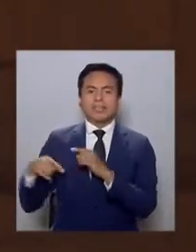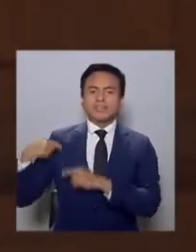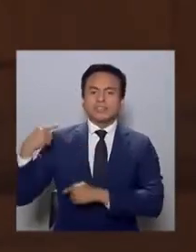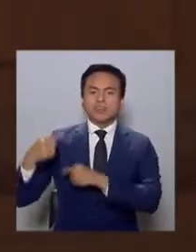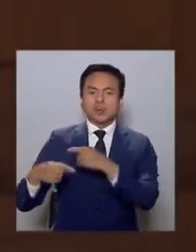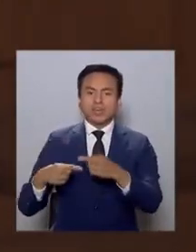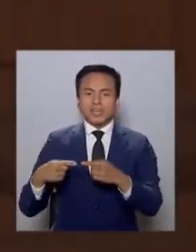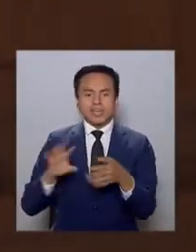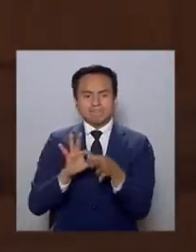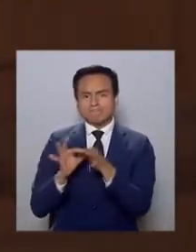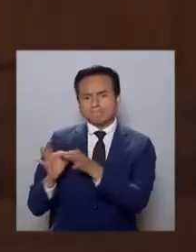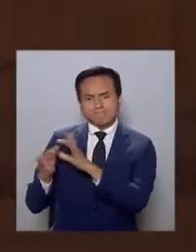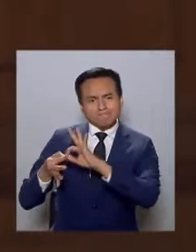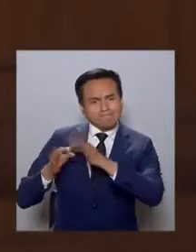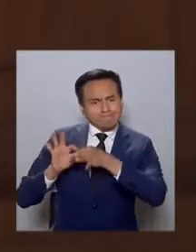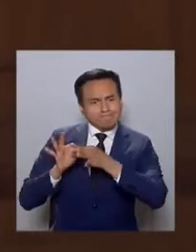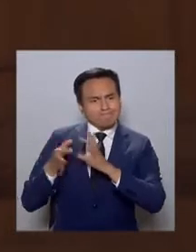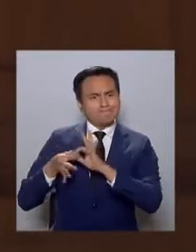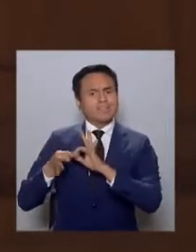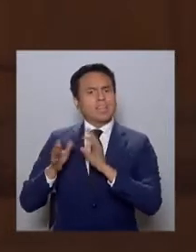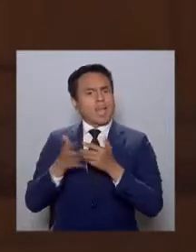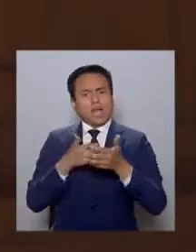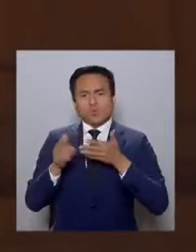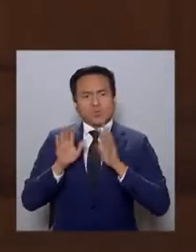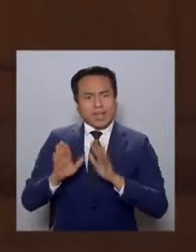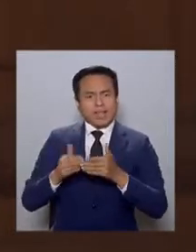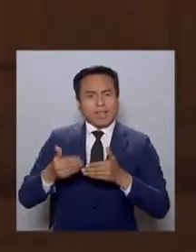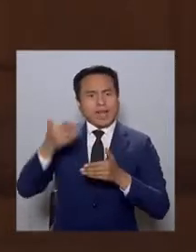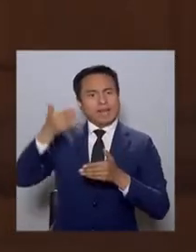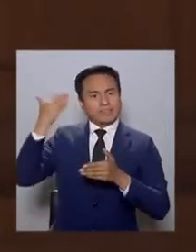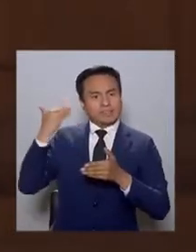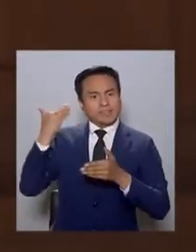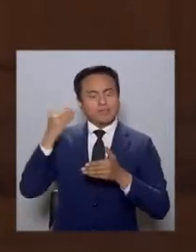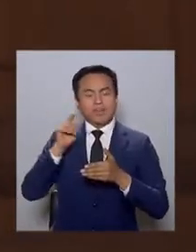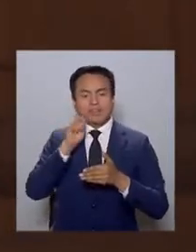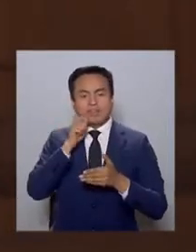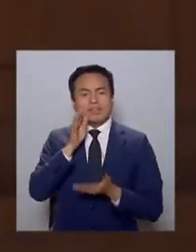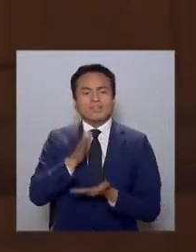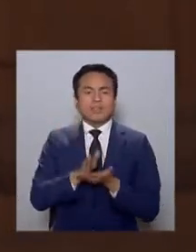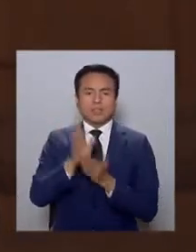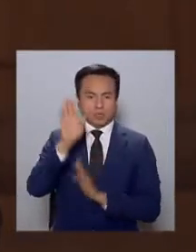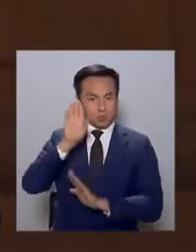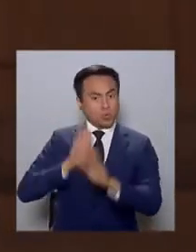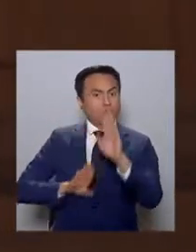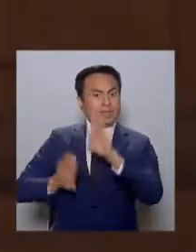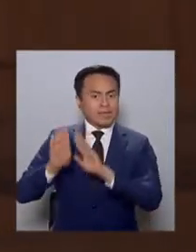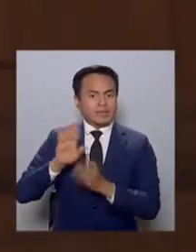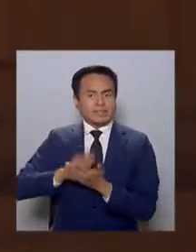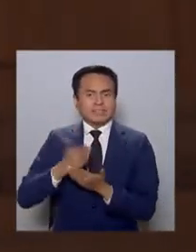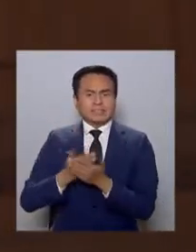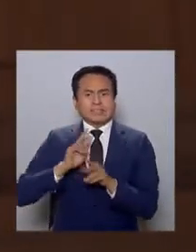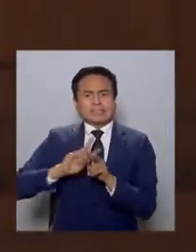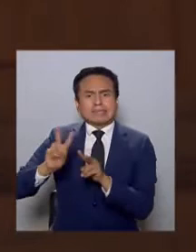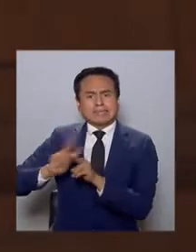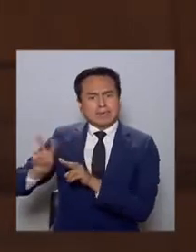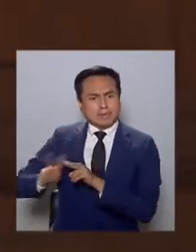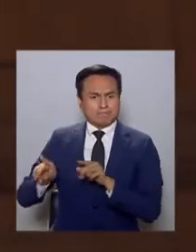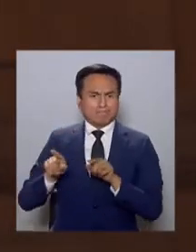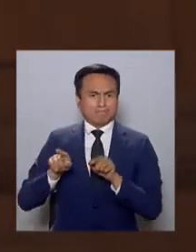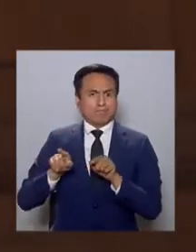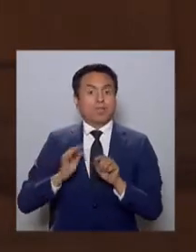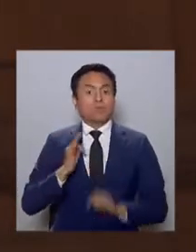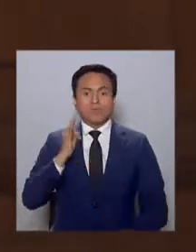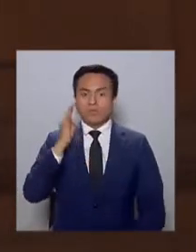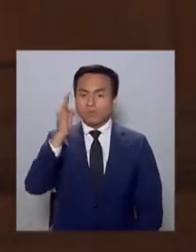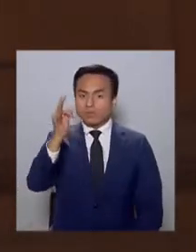historia, entrelazados con esta historia natural que nos antecede y que es nuestro deber cuidar y sanar para que haya